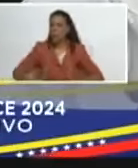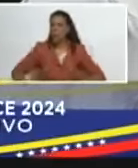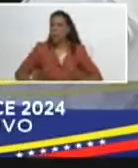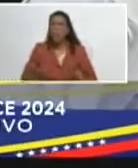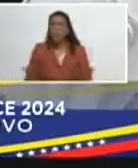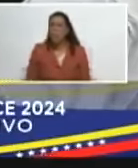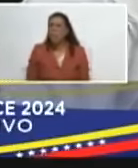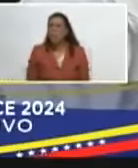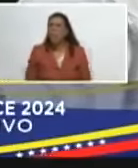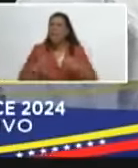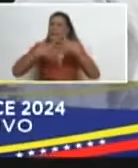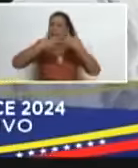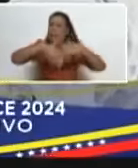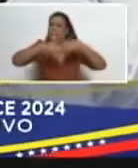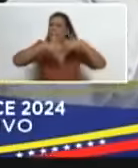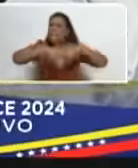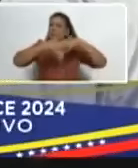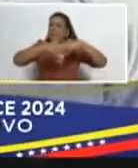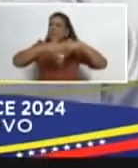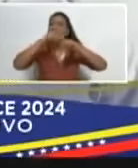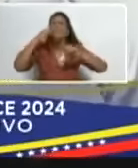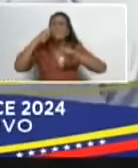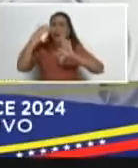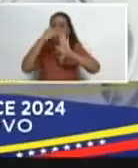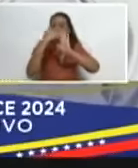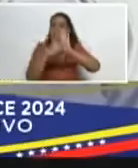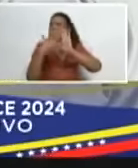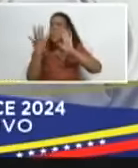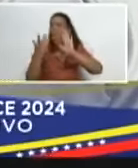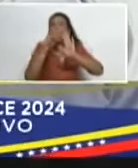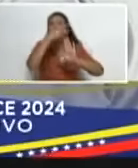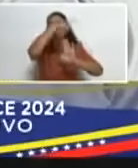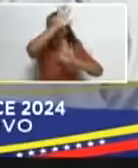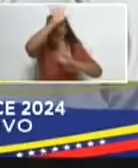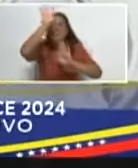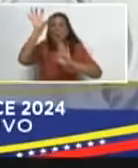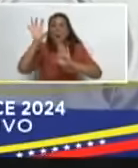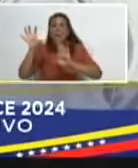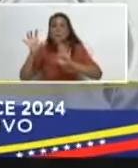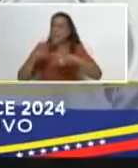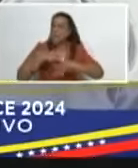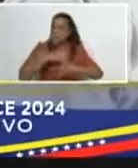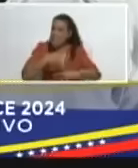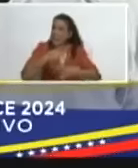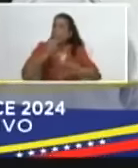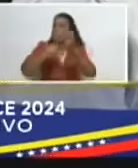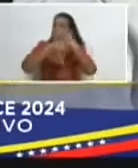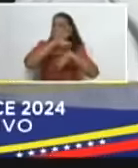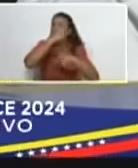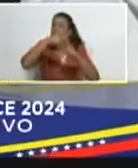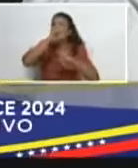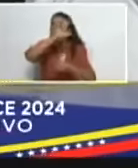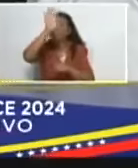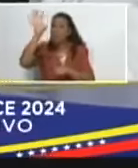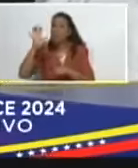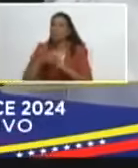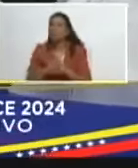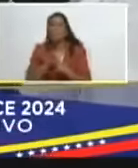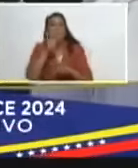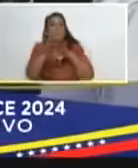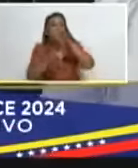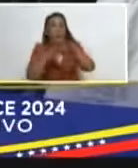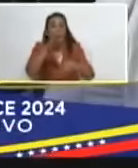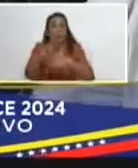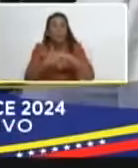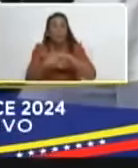que industrializarla a ese nivel para que sea interesante la exportación. Bueno, para que ustedes vean cómo vamos avanzando.